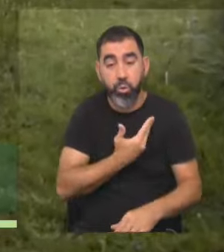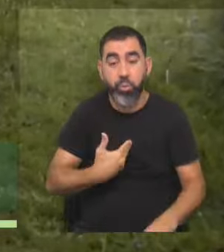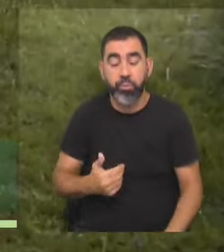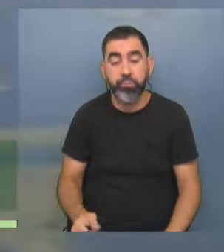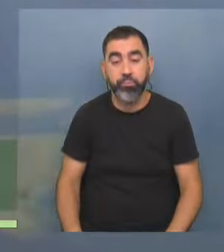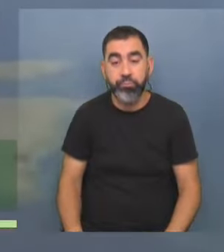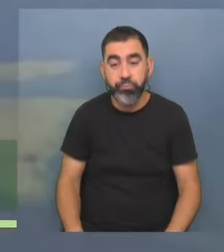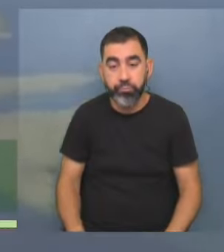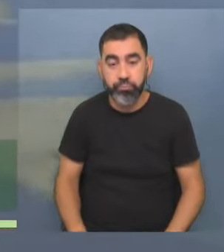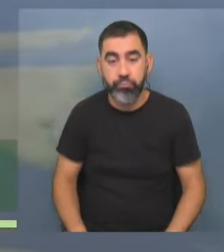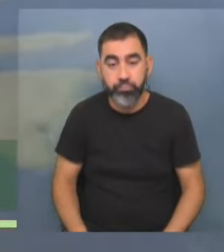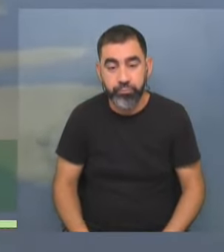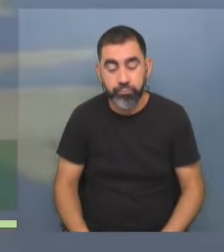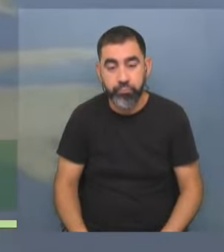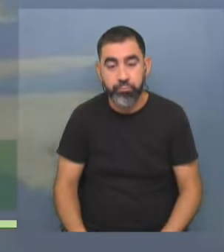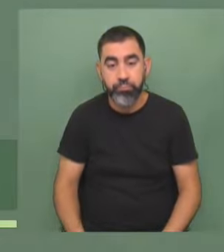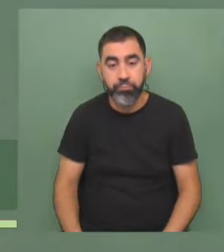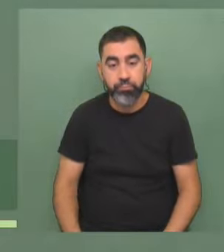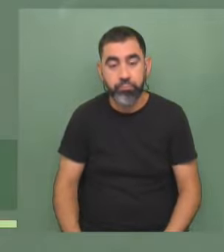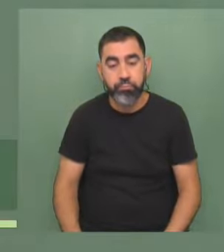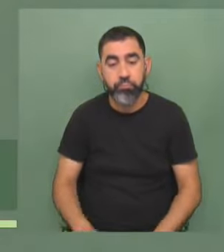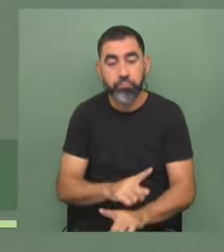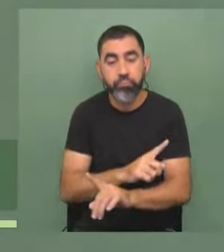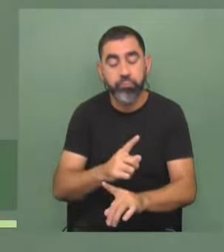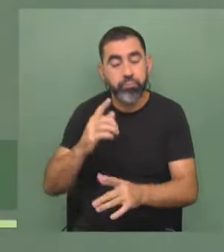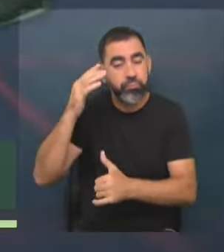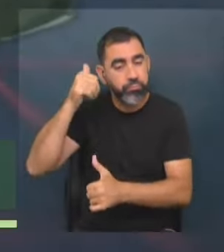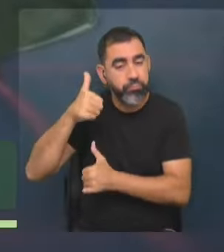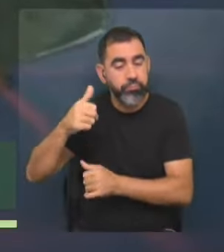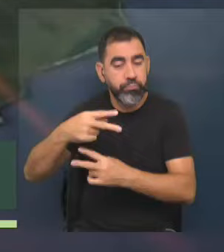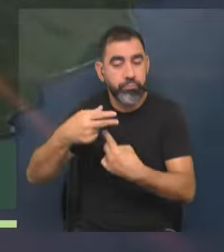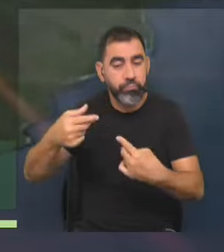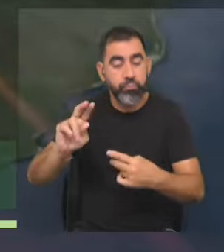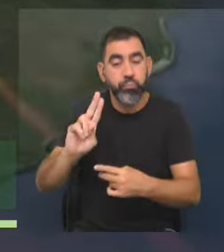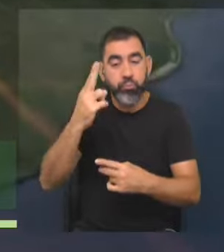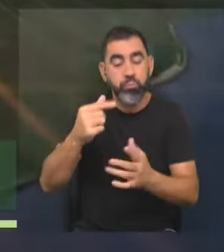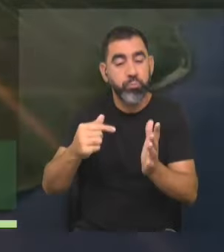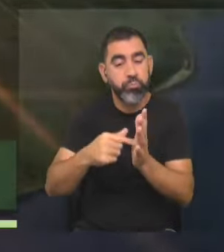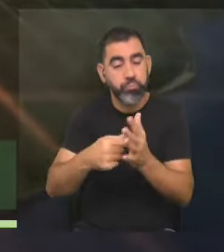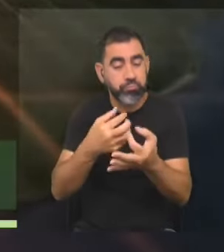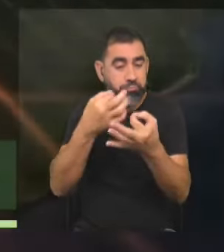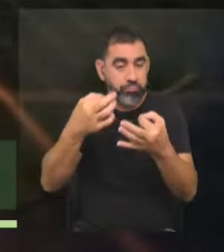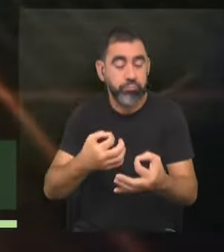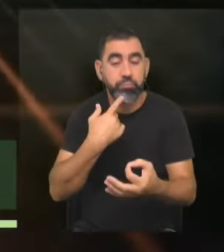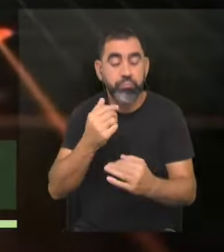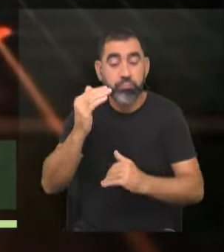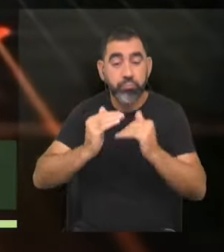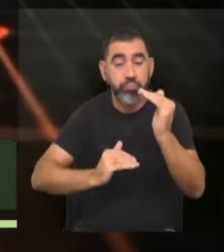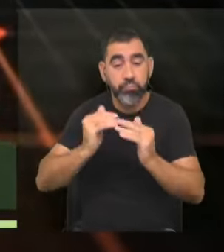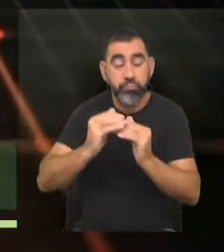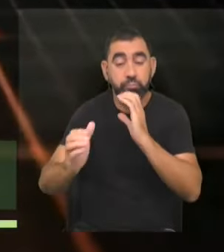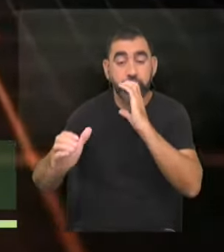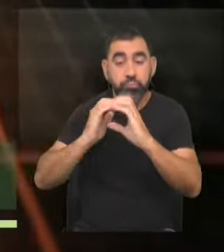Luis la calle Pou si bien en muchos rubros no militares específicamente Uruguay puntúa bien por ejemplo en infraestructura y